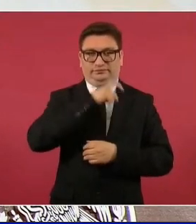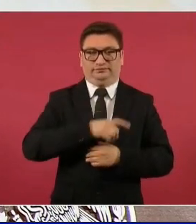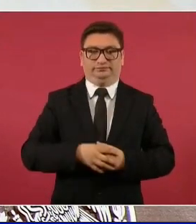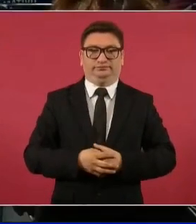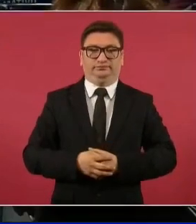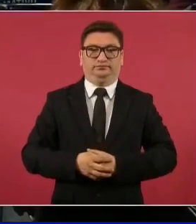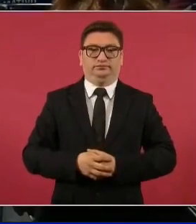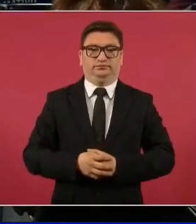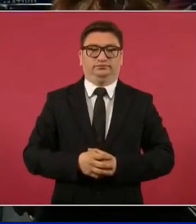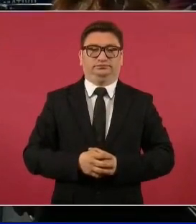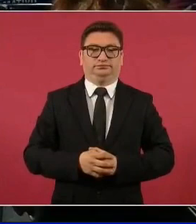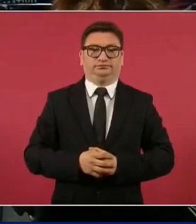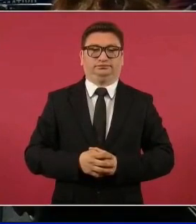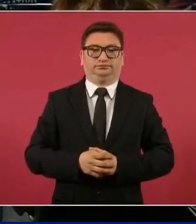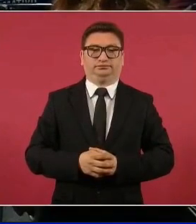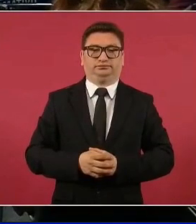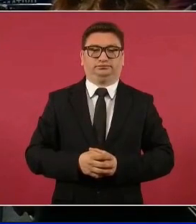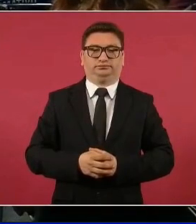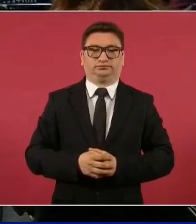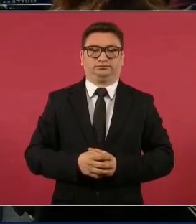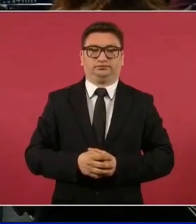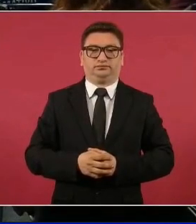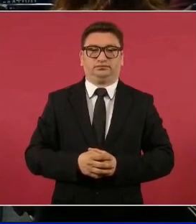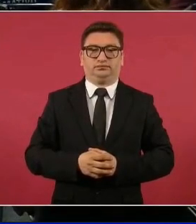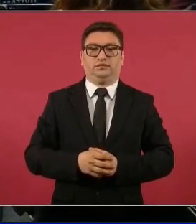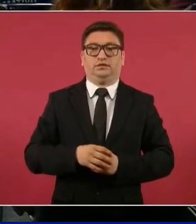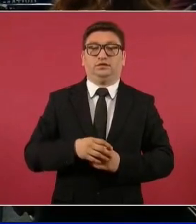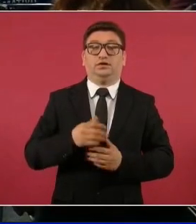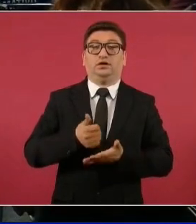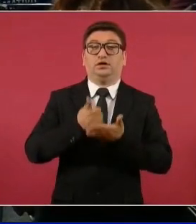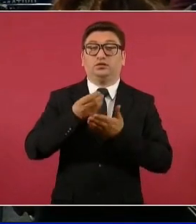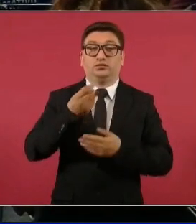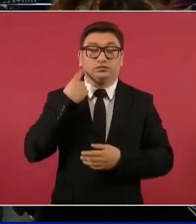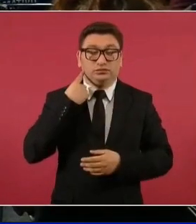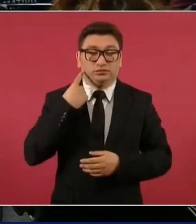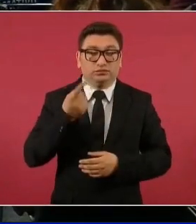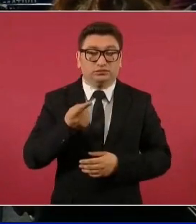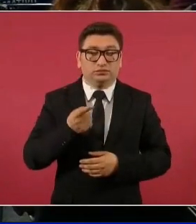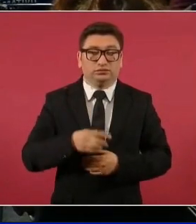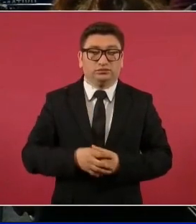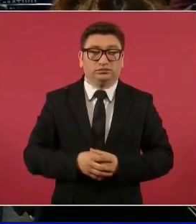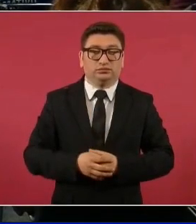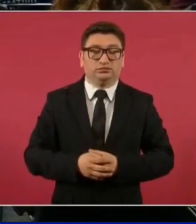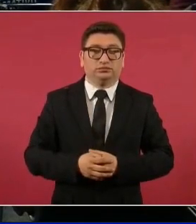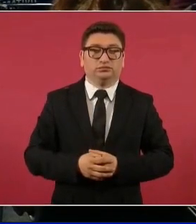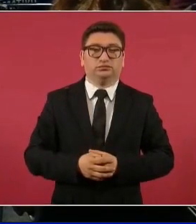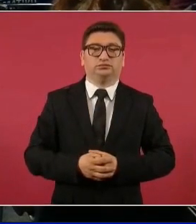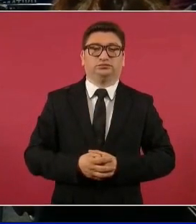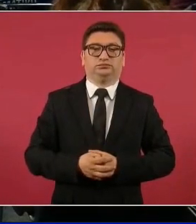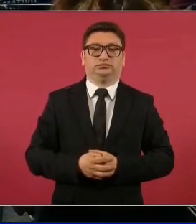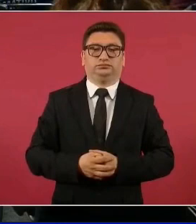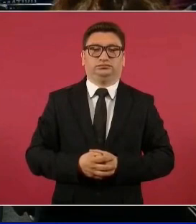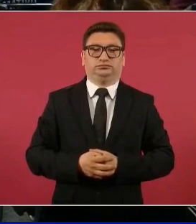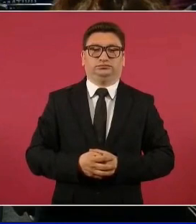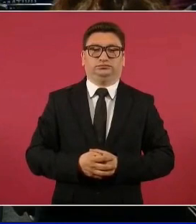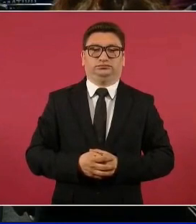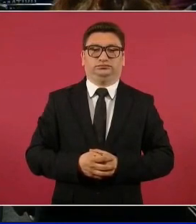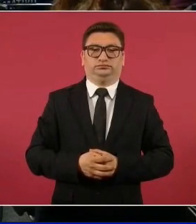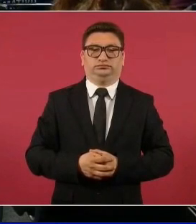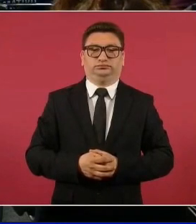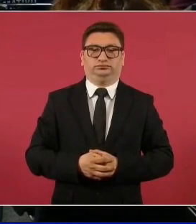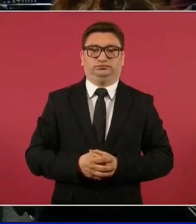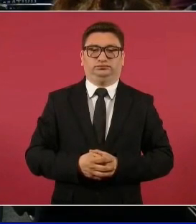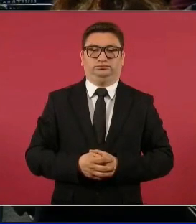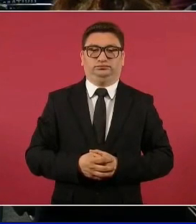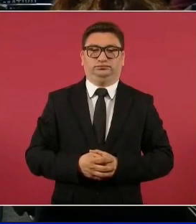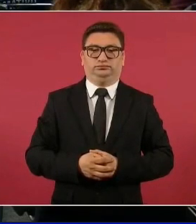Ayudó mucho el patrón oro al gobierno de México. ¿Ayudó mucho qué? El patrón oro, el acuerdo de Bretton Woods, este patrón de que el dólar se ligaba al oro